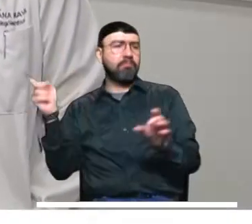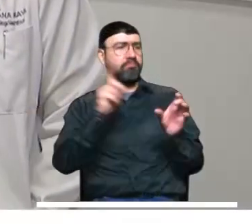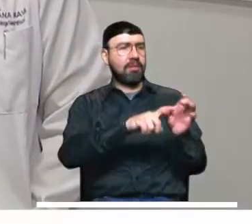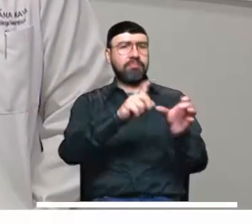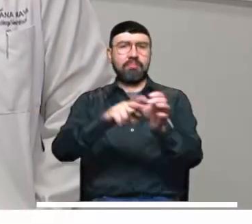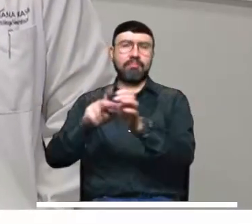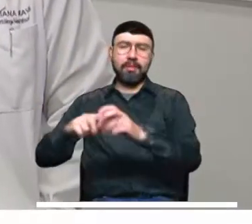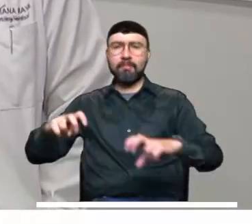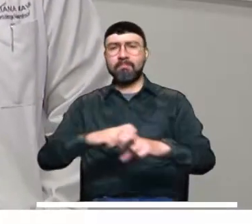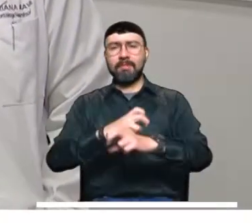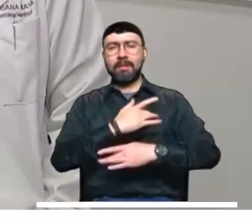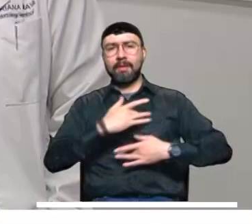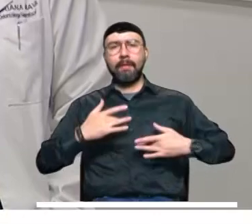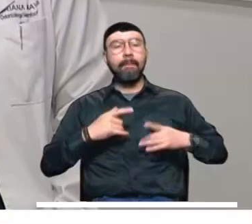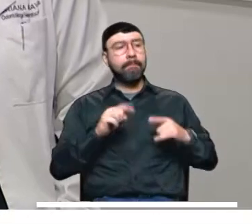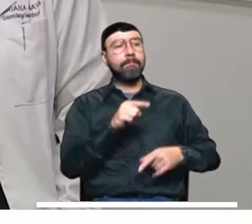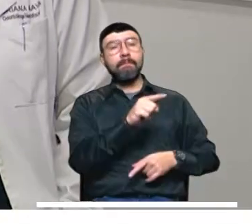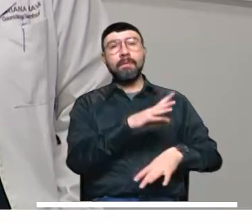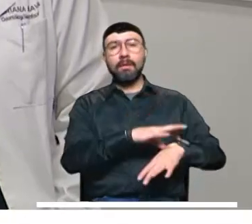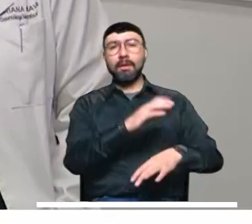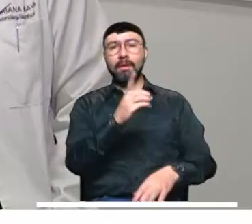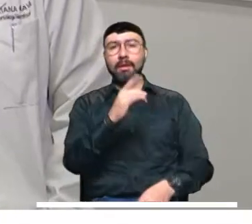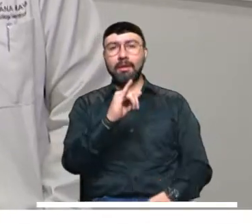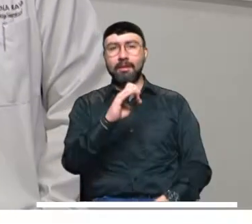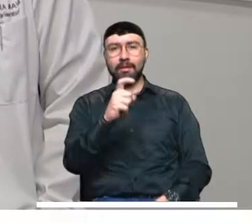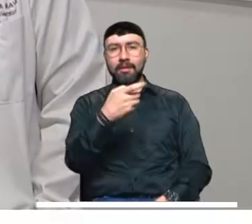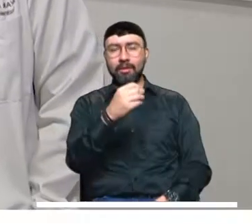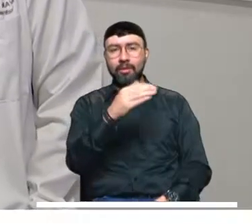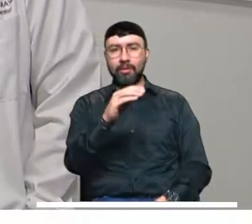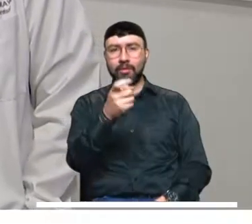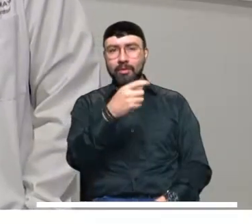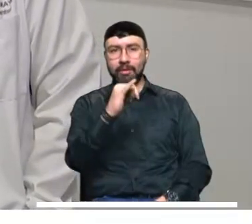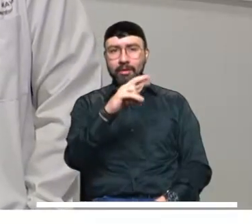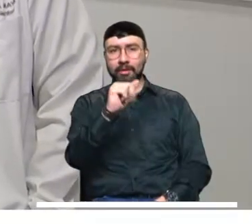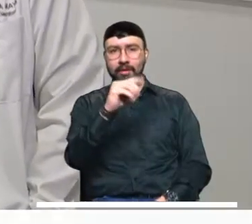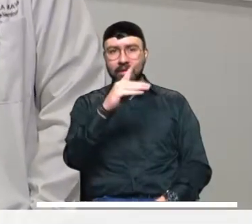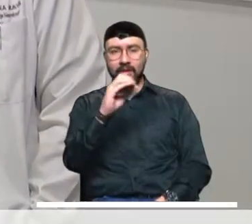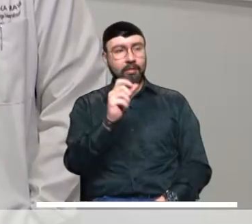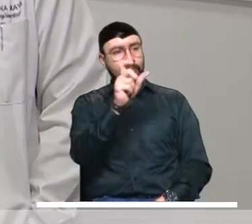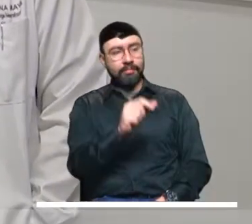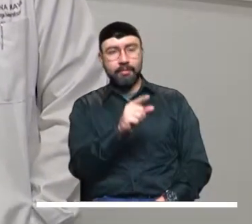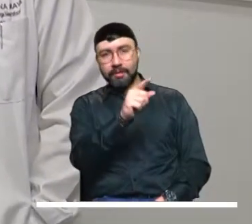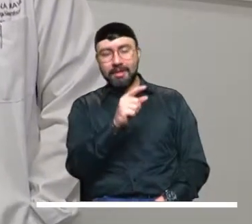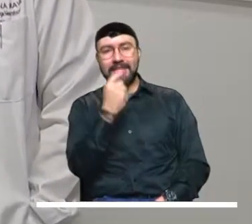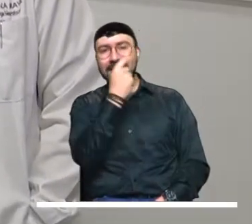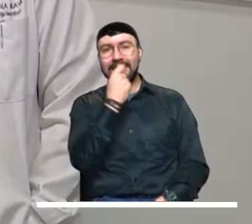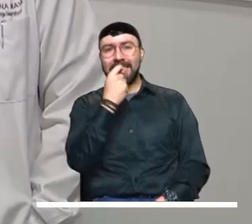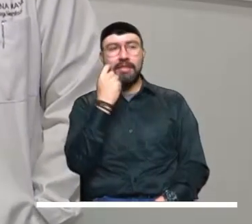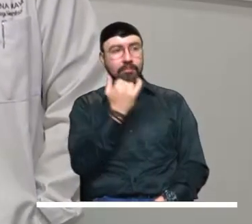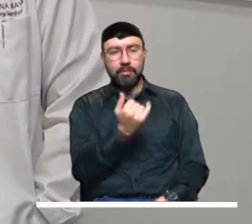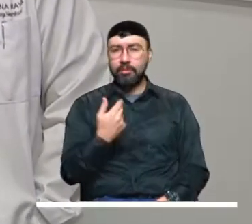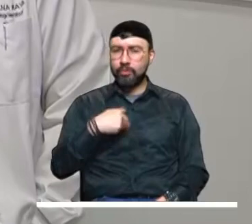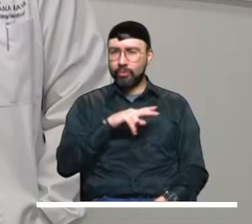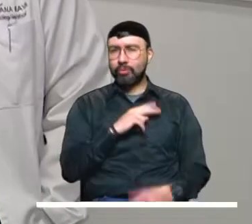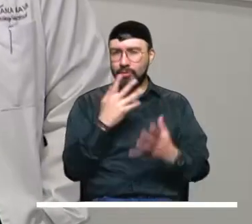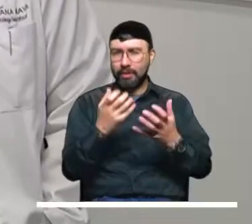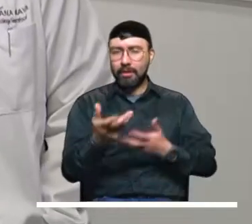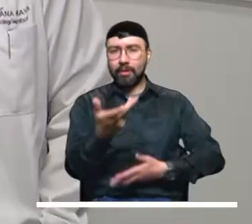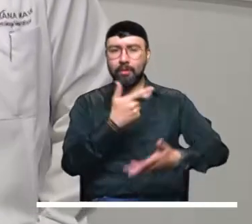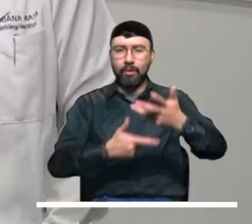el doctor Diego Giraldo, odontólogo, también neurofocal de nuestro Parque de la Salud de Dos Quebradas, con los cuales queremos compartir